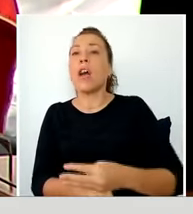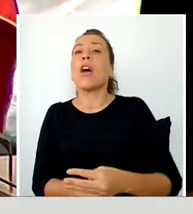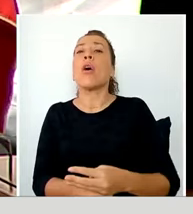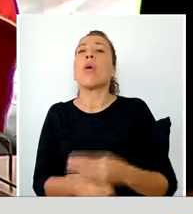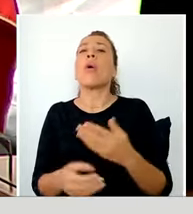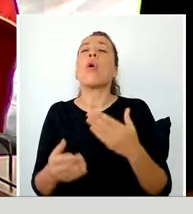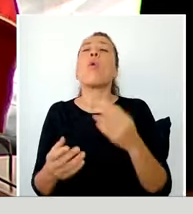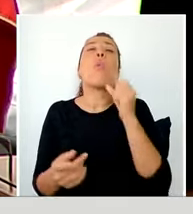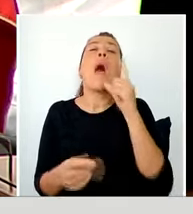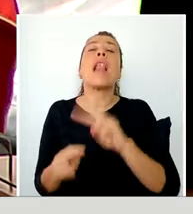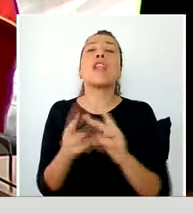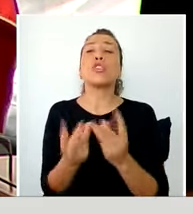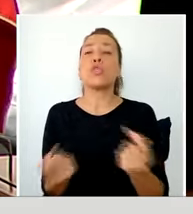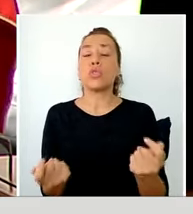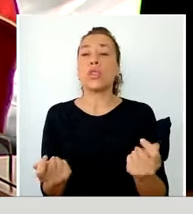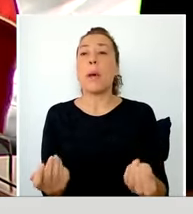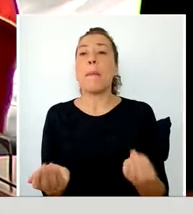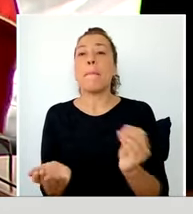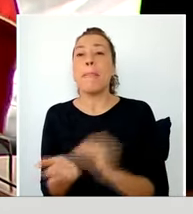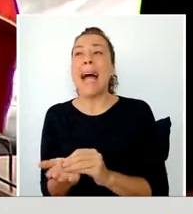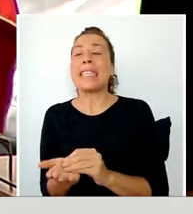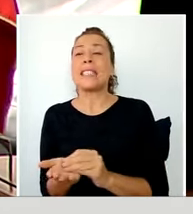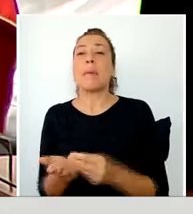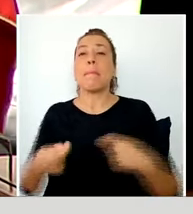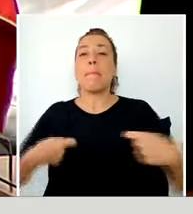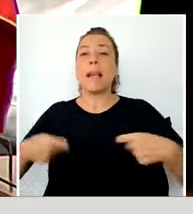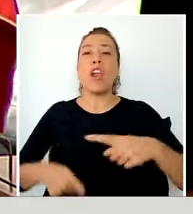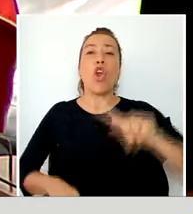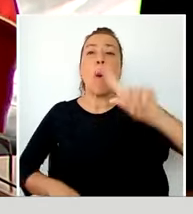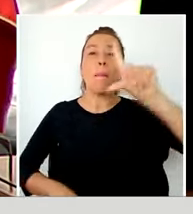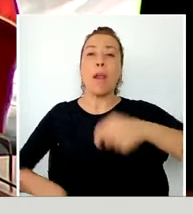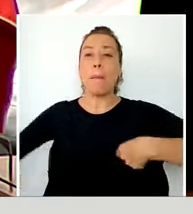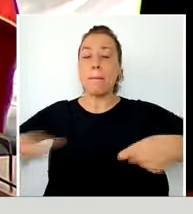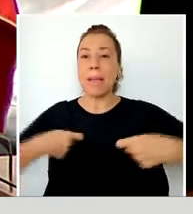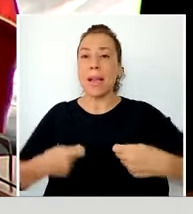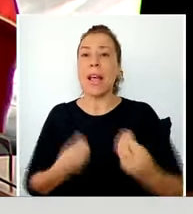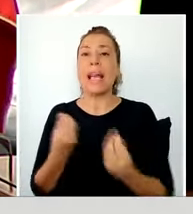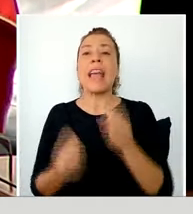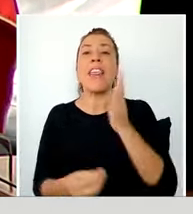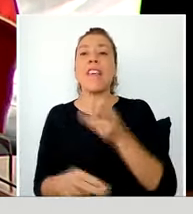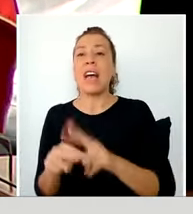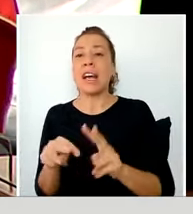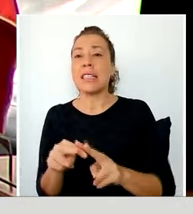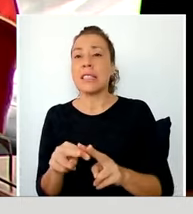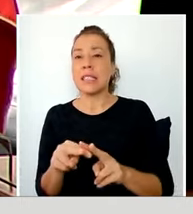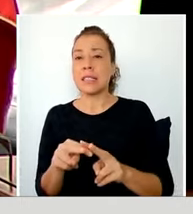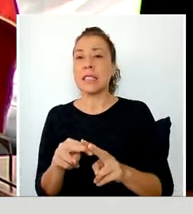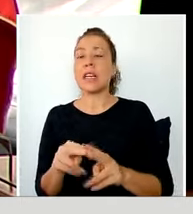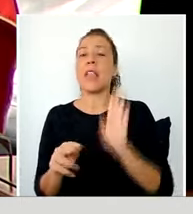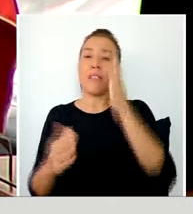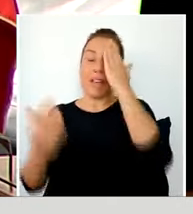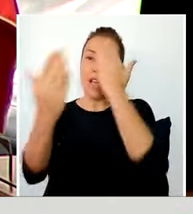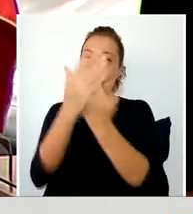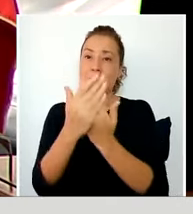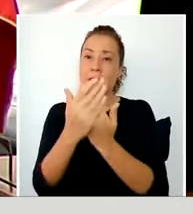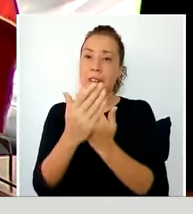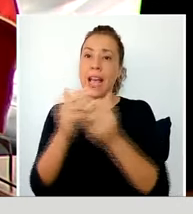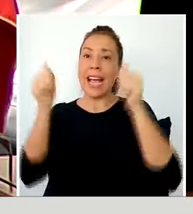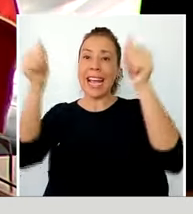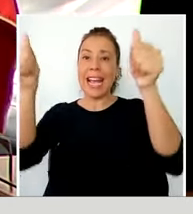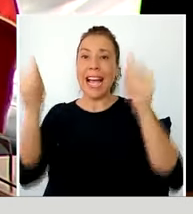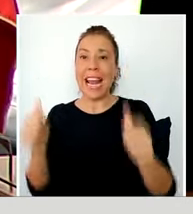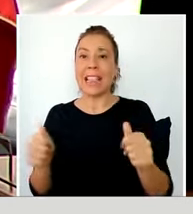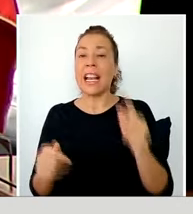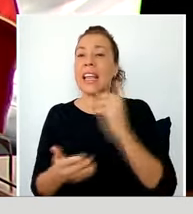por más mercado no por menos mercado Y qué es lo que tenemos que hacer es enfrentar los carteles que actualmente operan y